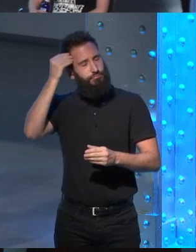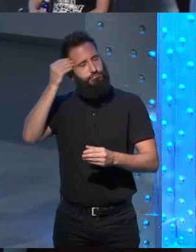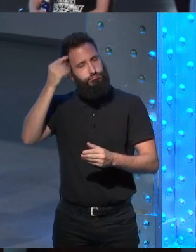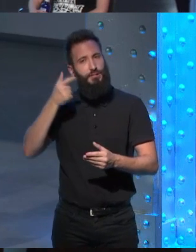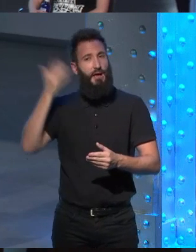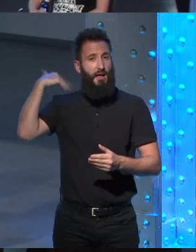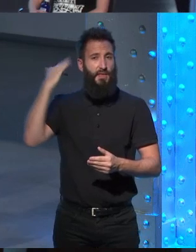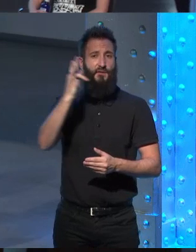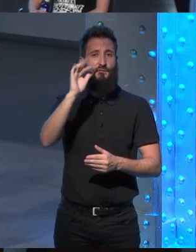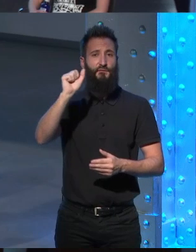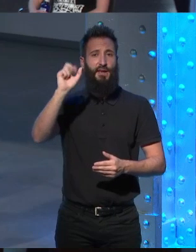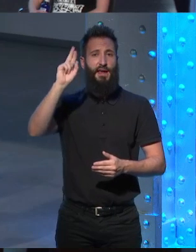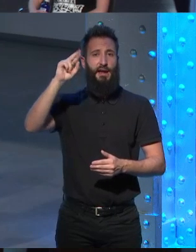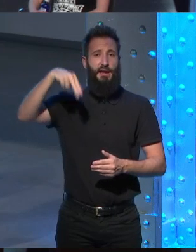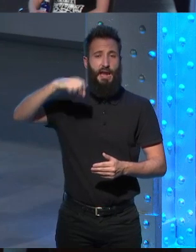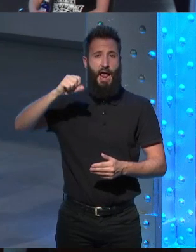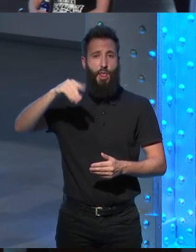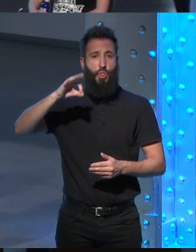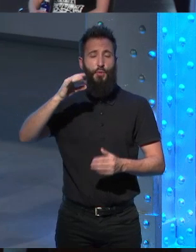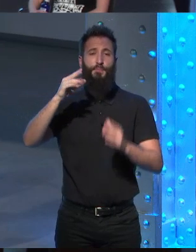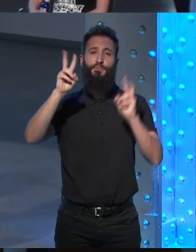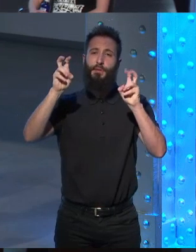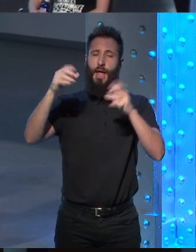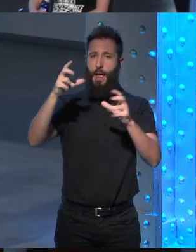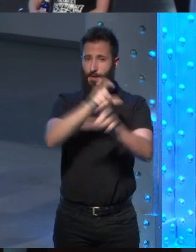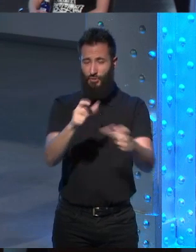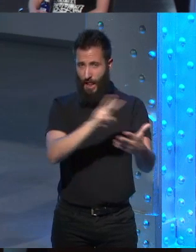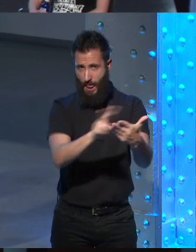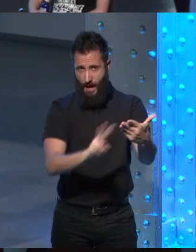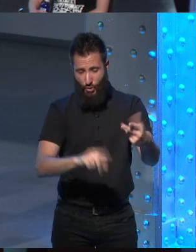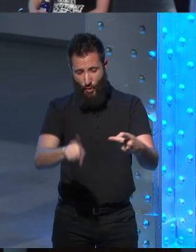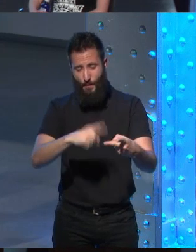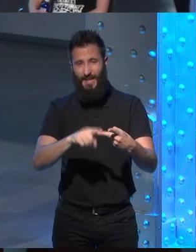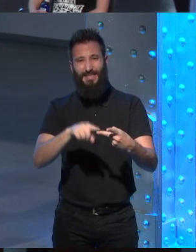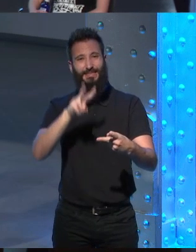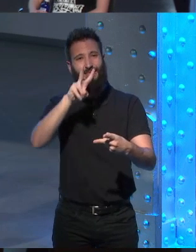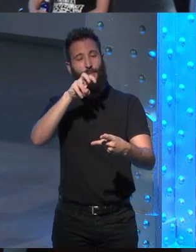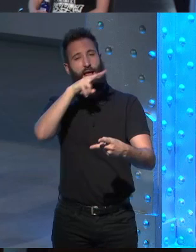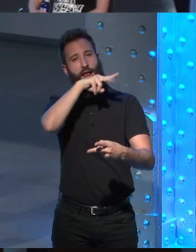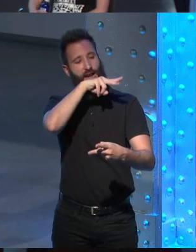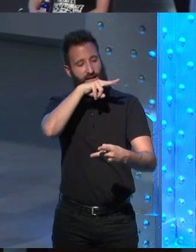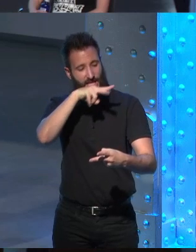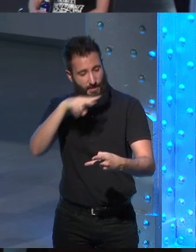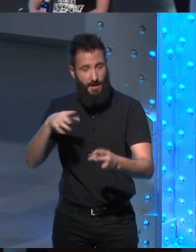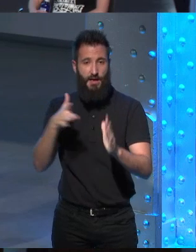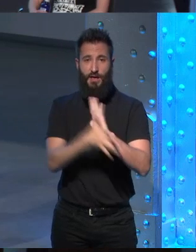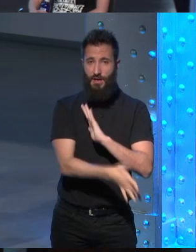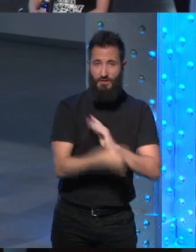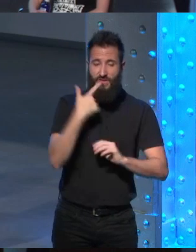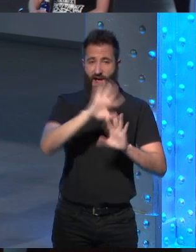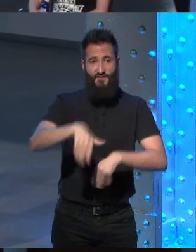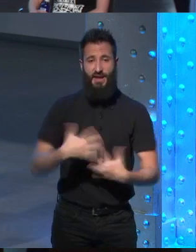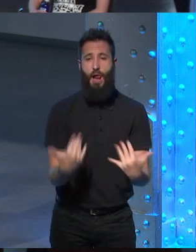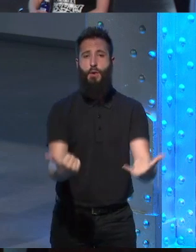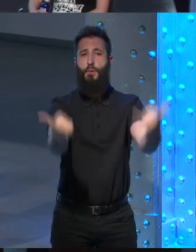en lo que decía Fernando del tema del lector y la narrativa, es que al final en un sector como el nuestro es el propio público el que crea